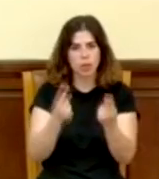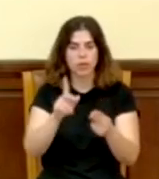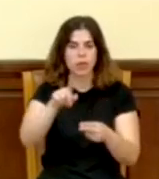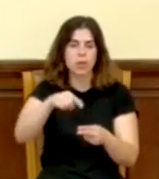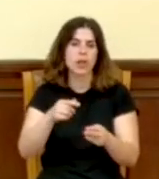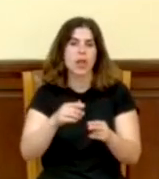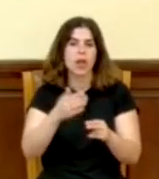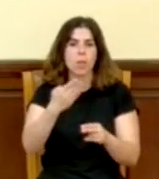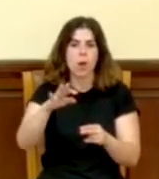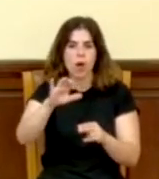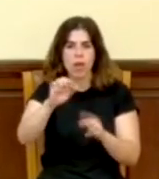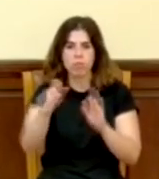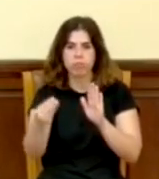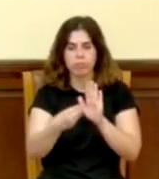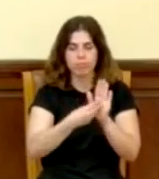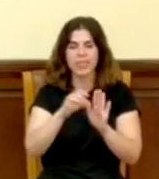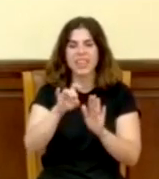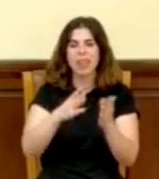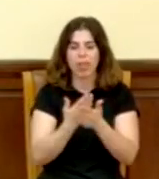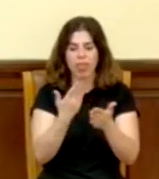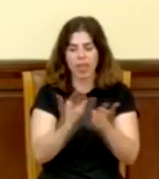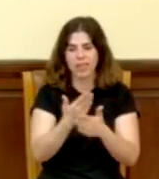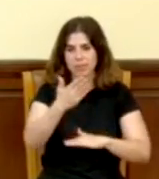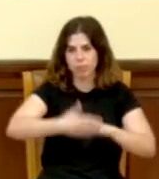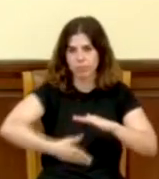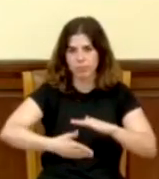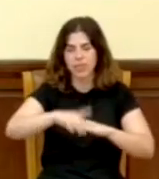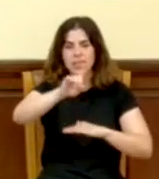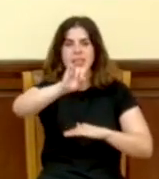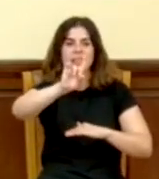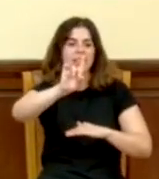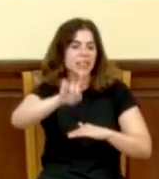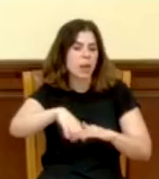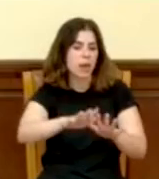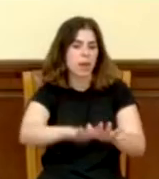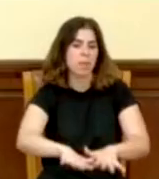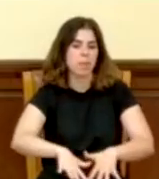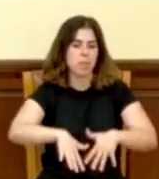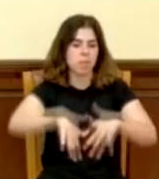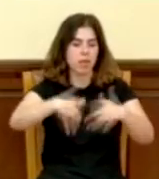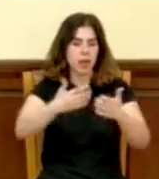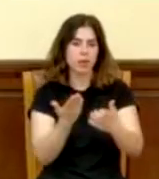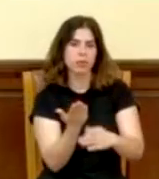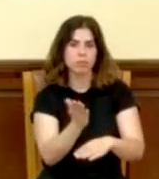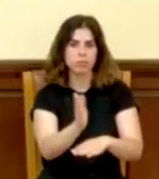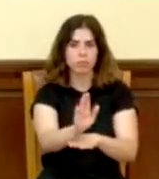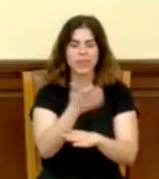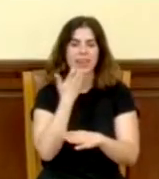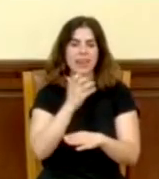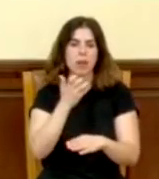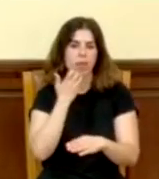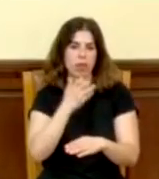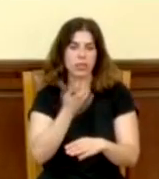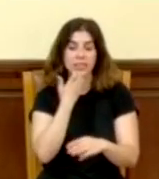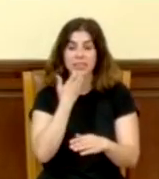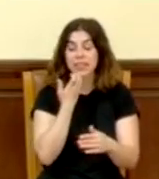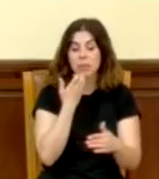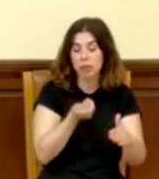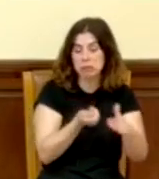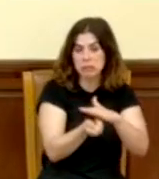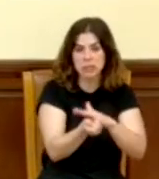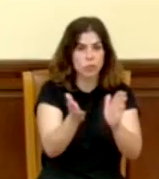en el boletín por plazo de 15 días y posterior aprobación definitiva en el pleno en caso de presentarse alegaciones o reclamaciones. De no presentarse las mismas, se